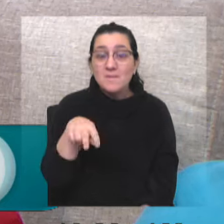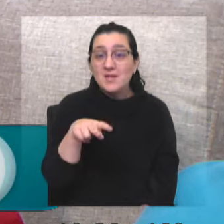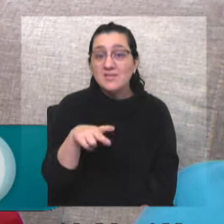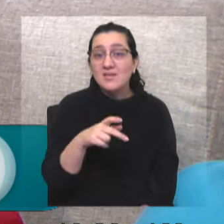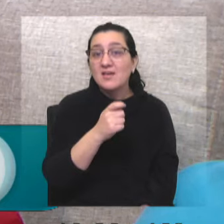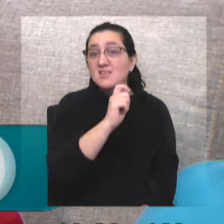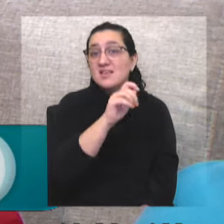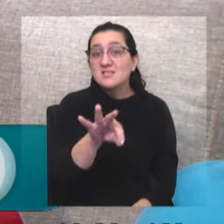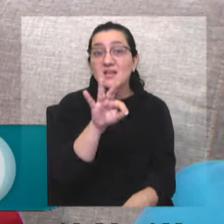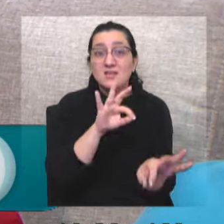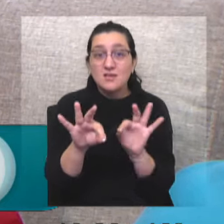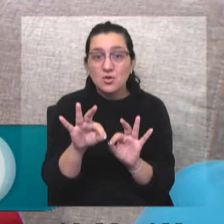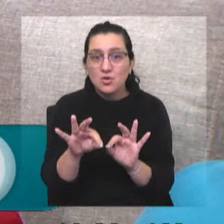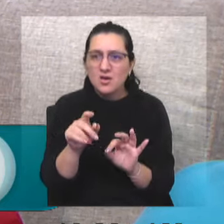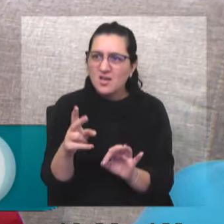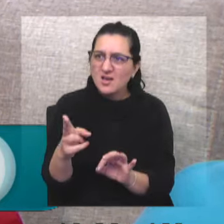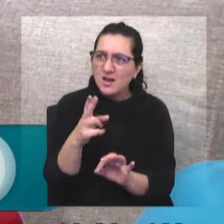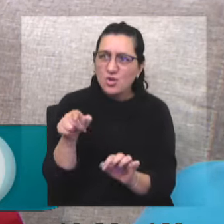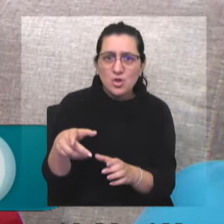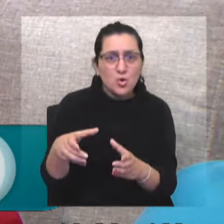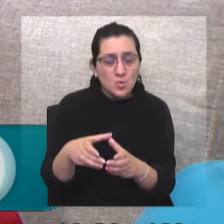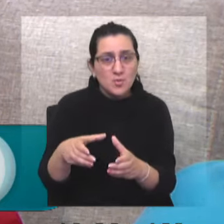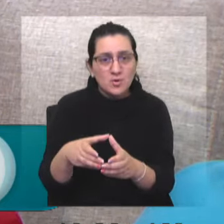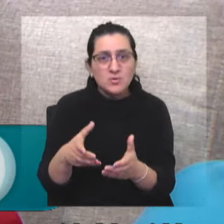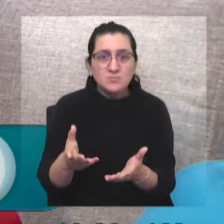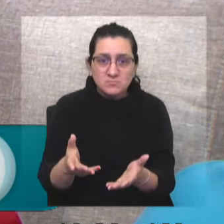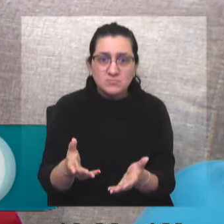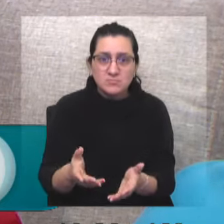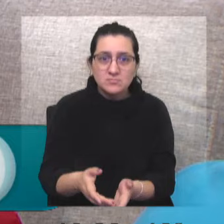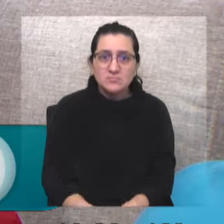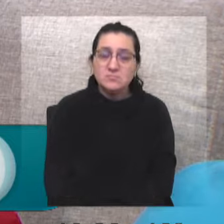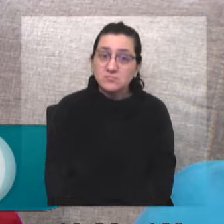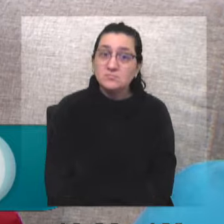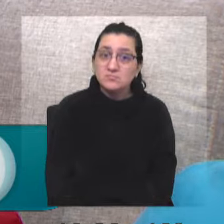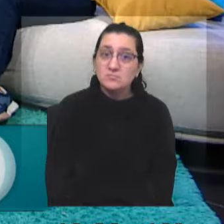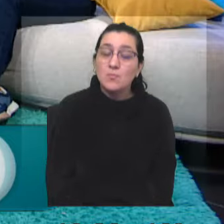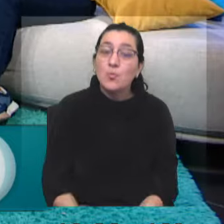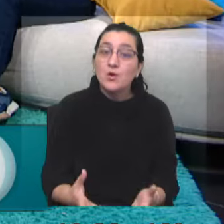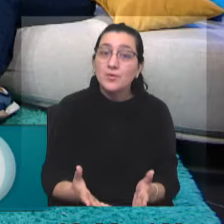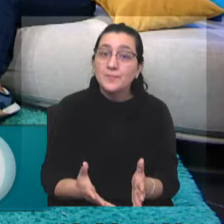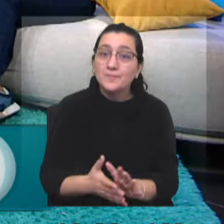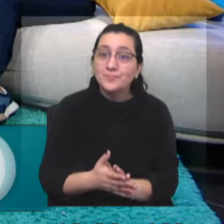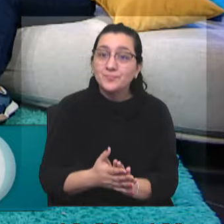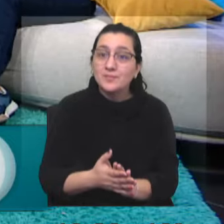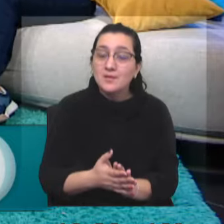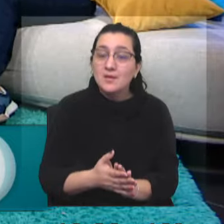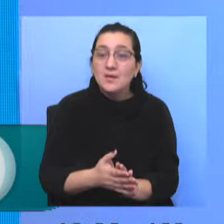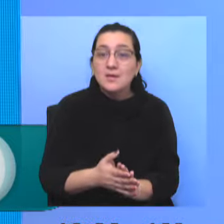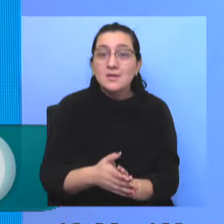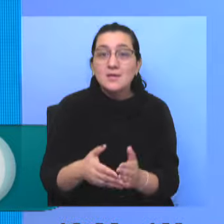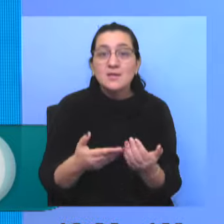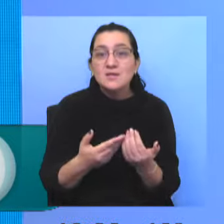se eligió, ¿no? Que parece como, mira qué raro bueno. este elenco. Le decimos sí a esta combinación. Dana, y están, se ya van a estrenar con